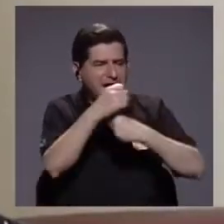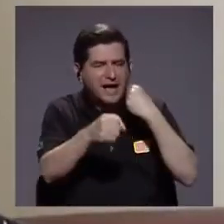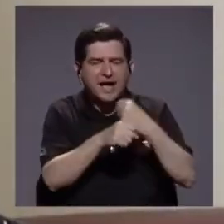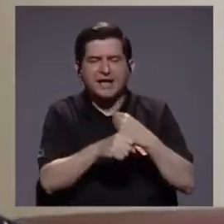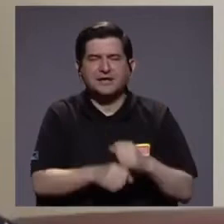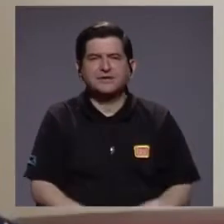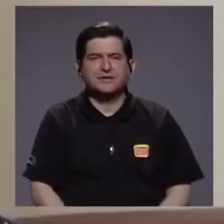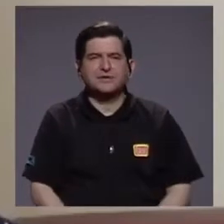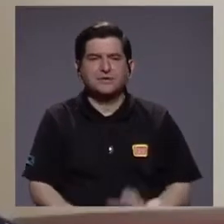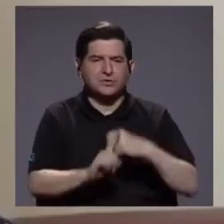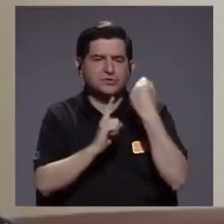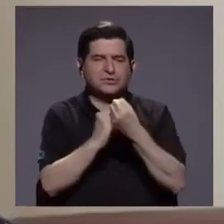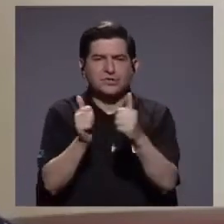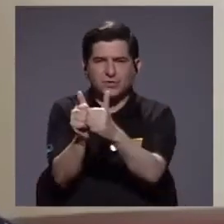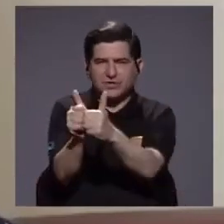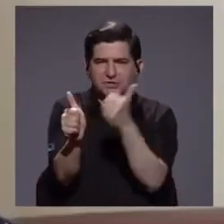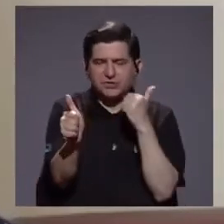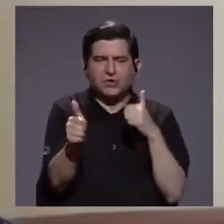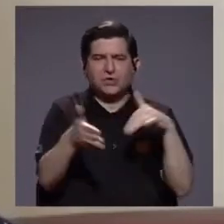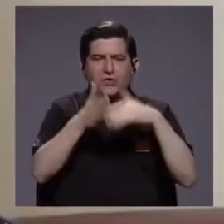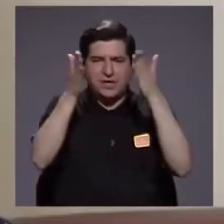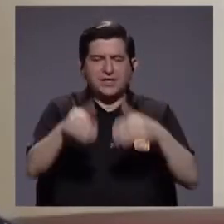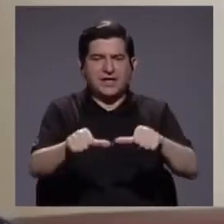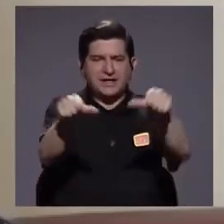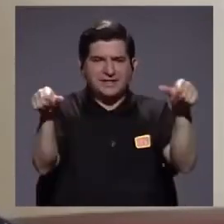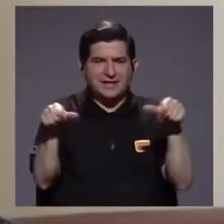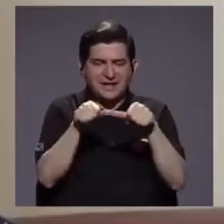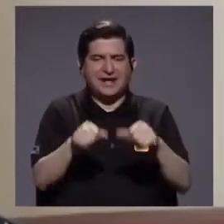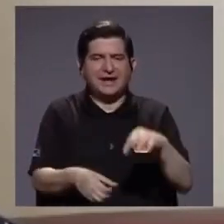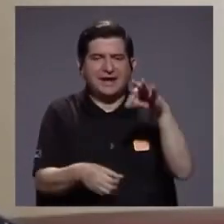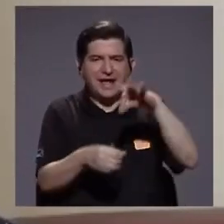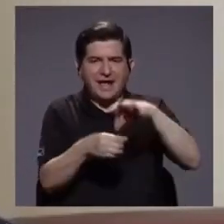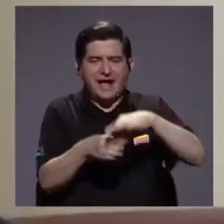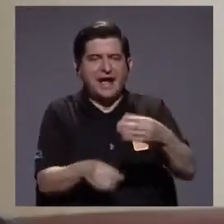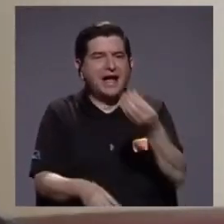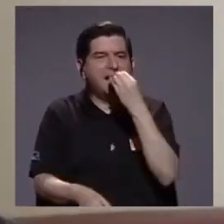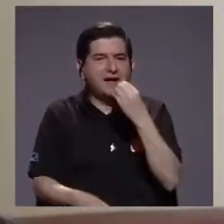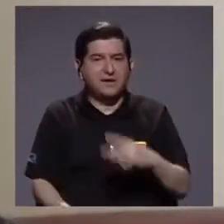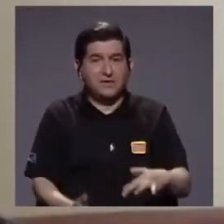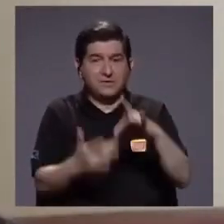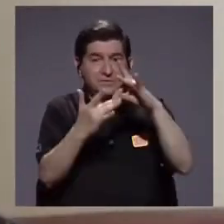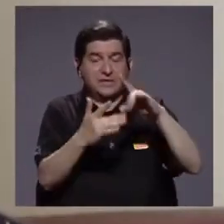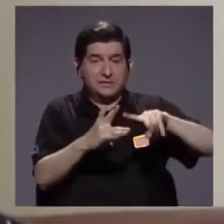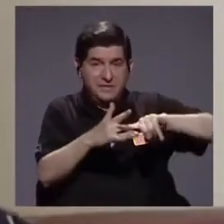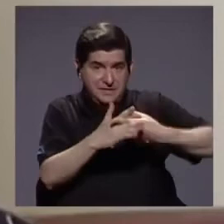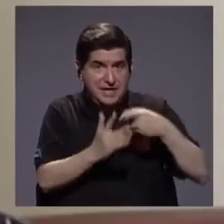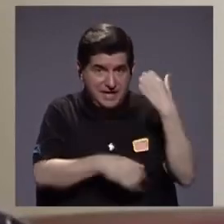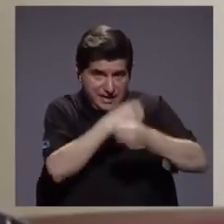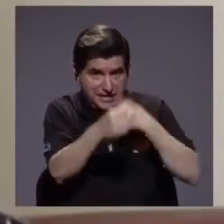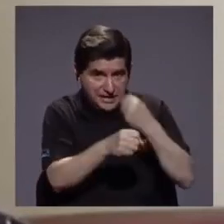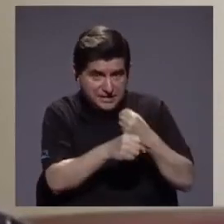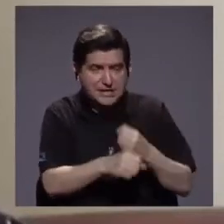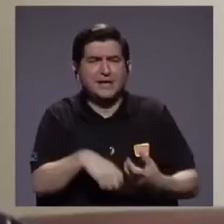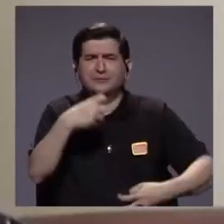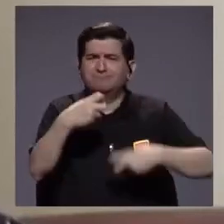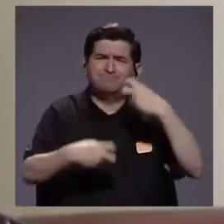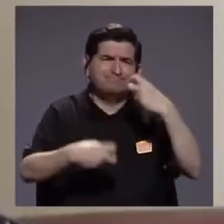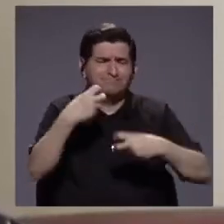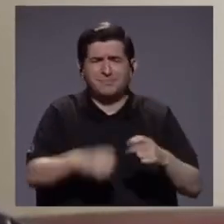situación de rezago de los estudiantes del sector de agroalimentarias, sobre todo en sus primeros años, ha sido un